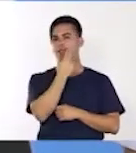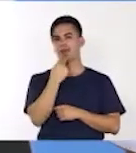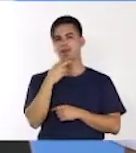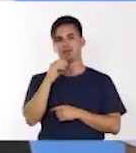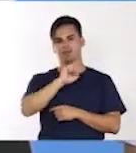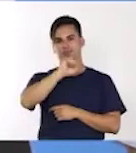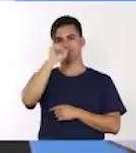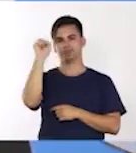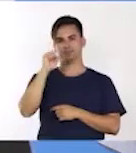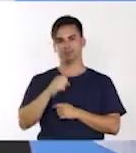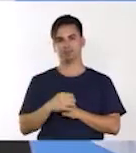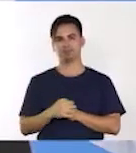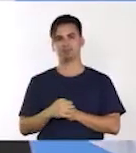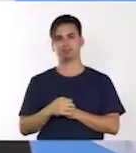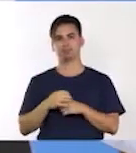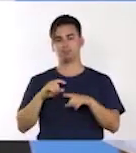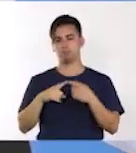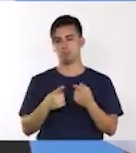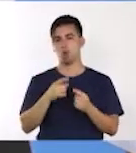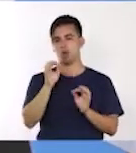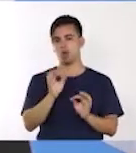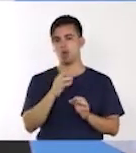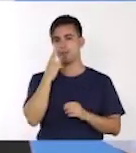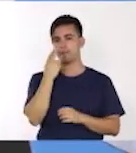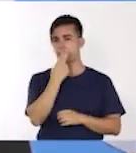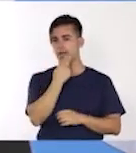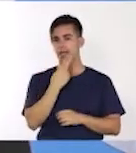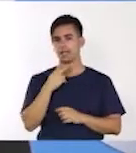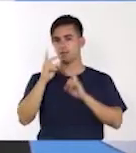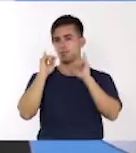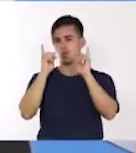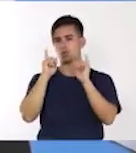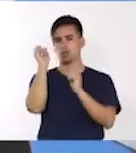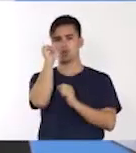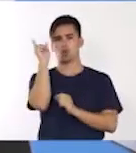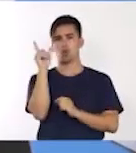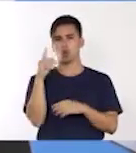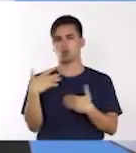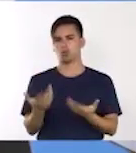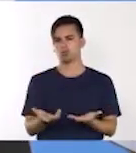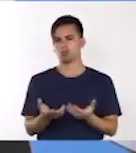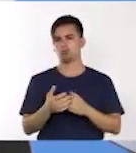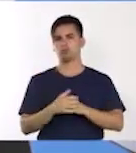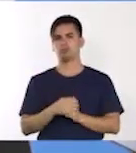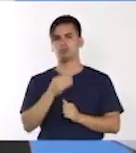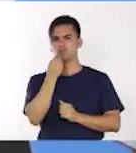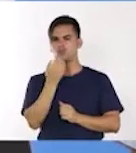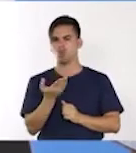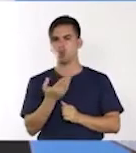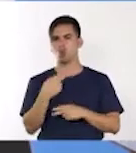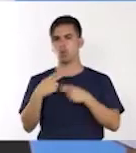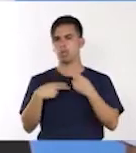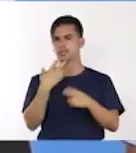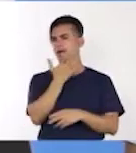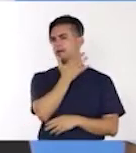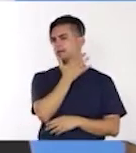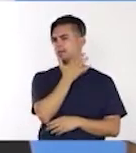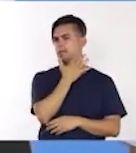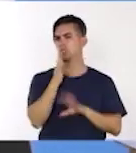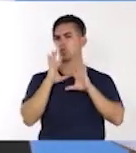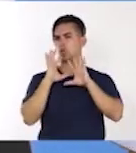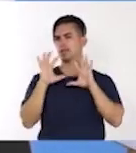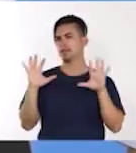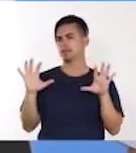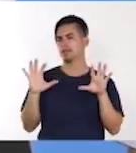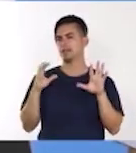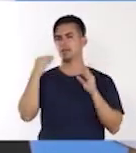porque Martí en sí mismo, en su proyección política e ideológica, fue capaz de hacer una asimilación